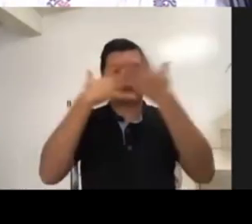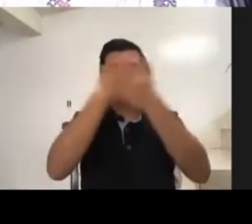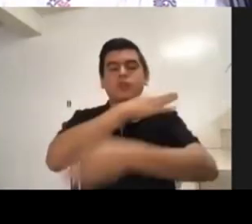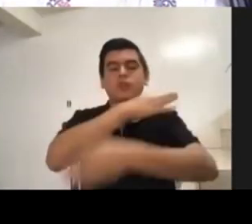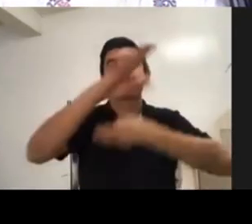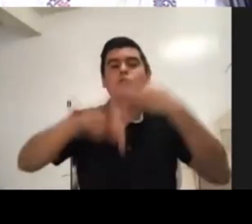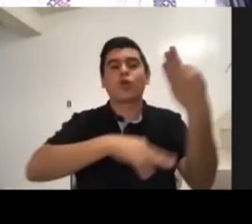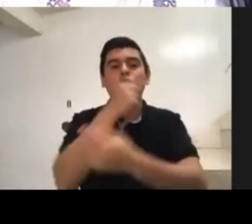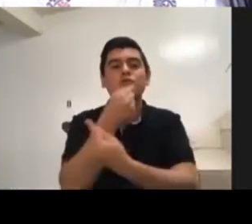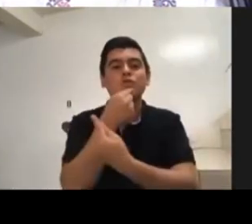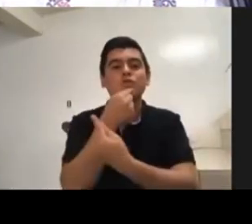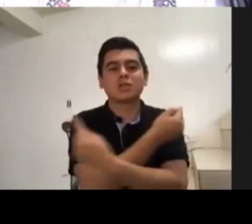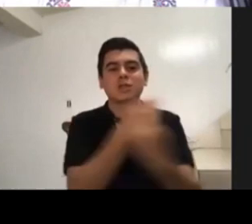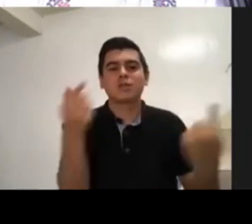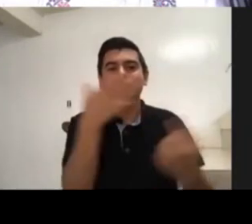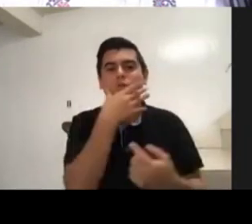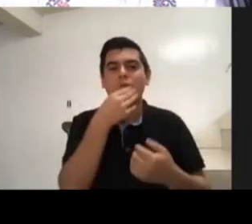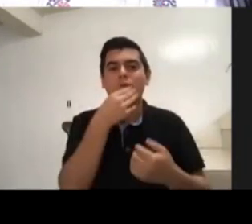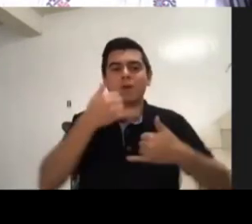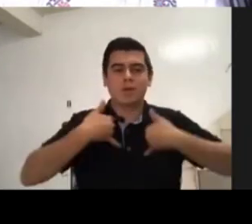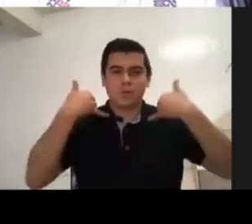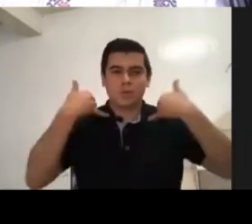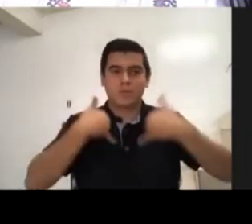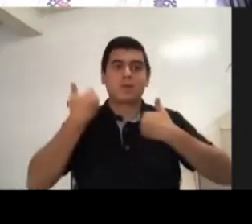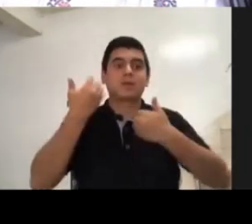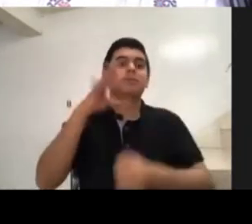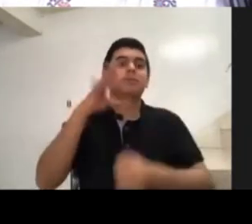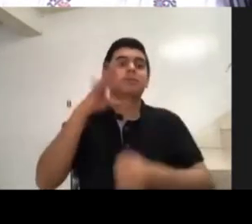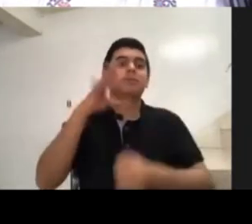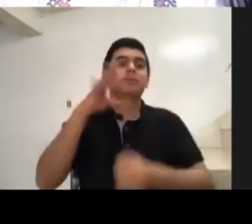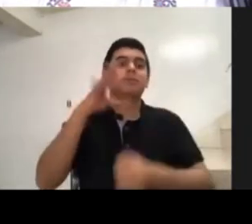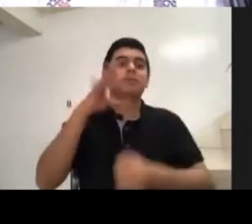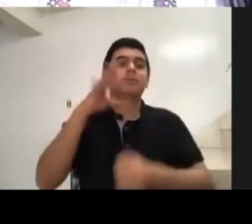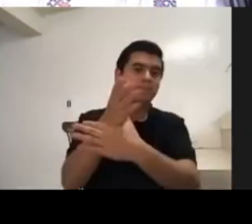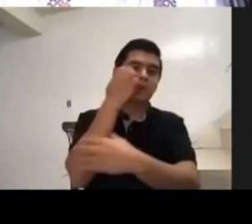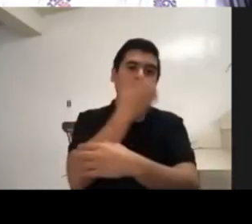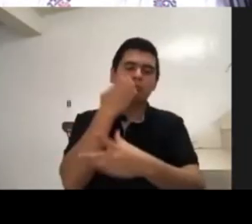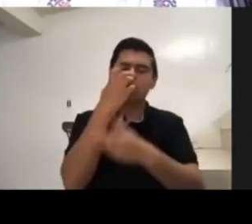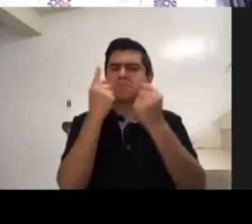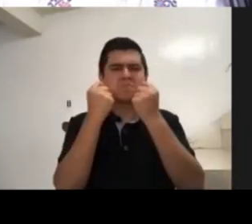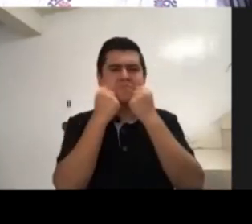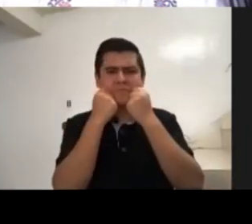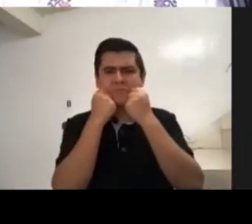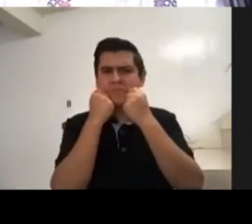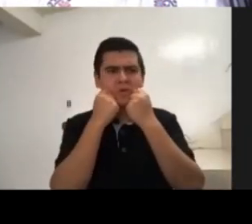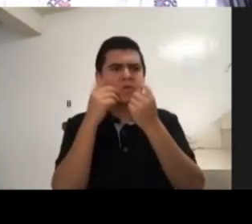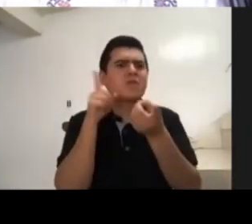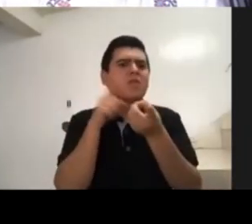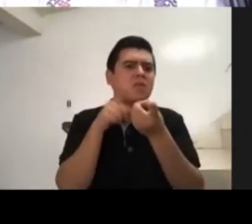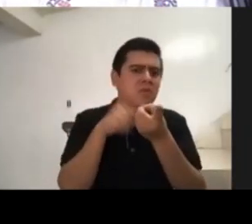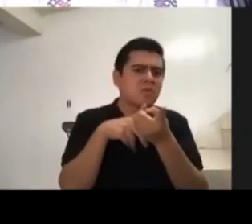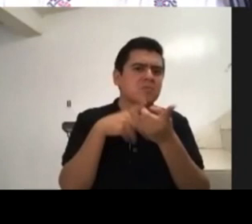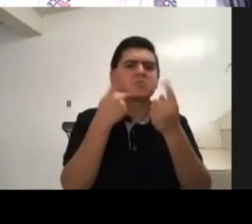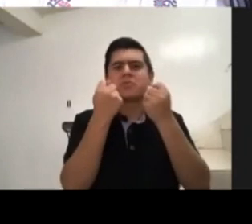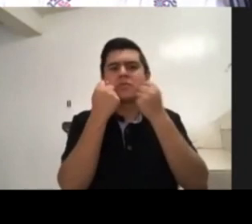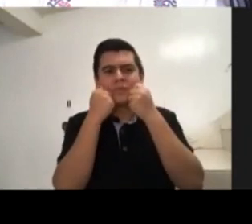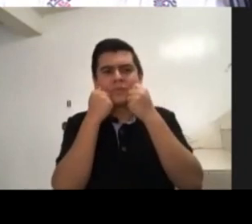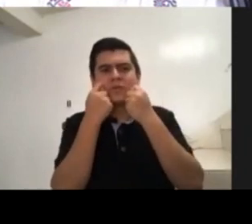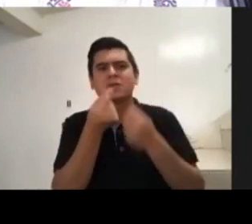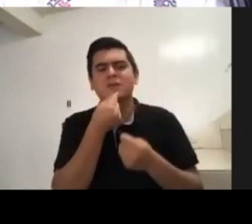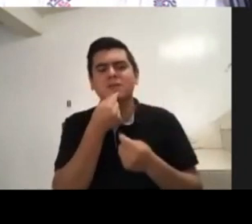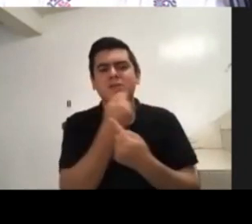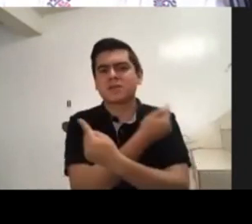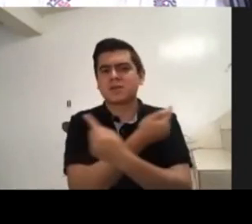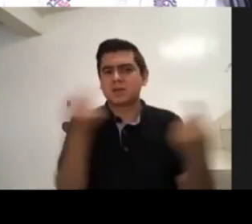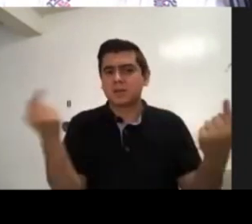que estar en la escuela sin importar origen y condición. Y ahí está el tema. Ya Silvia aclaró esto de manera muy